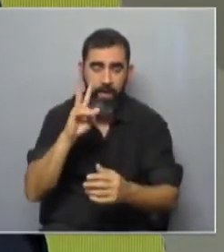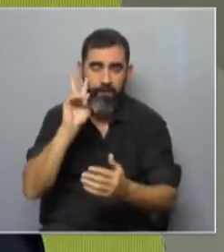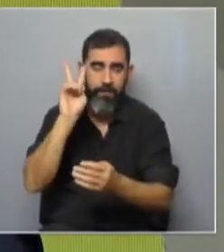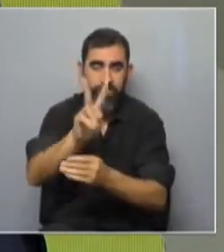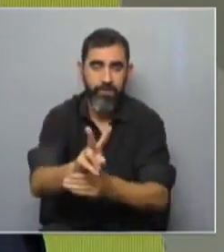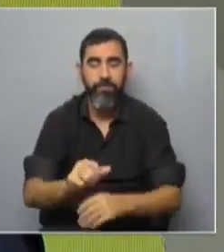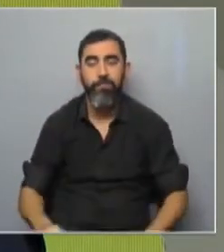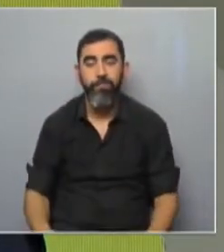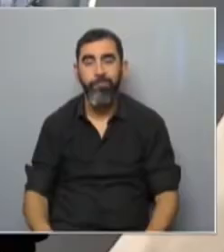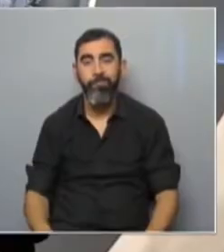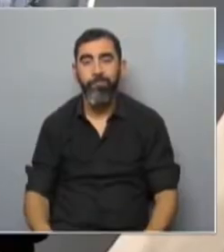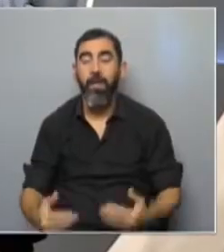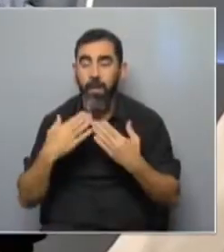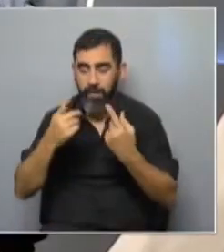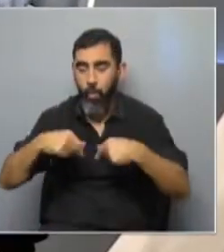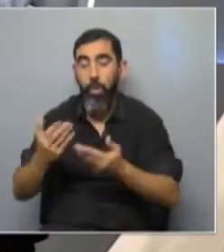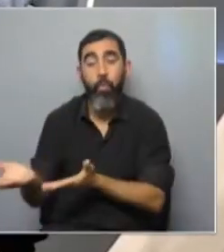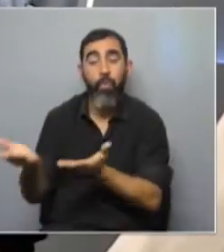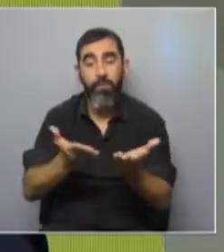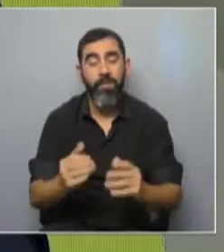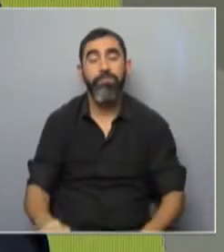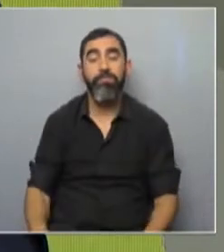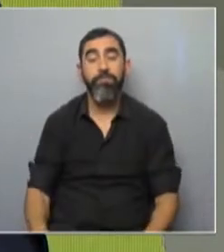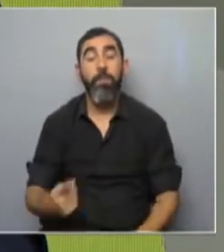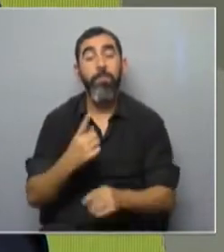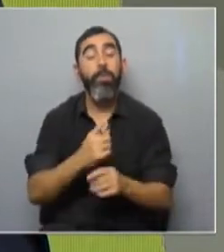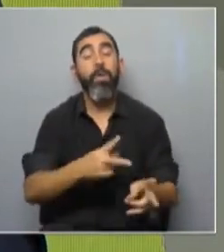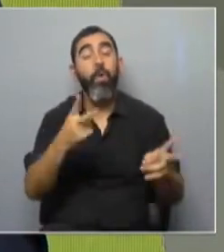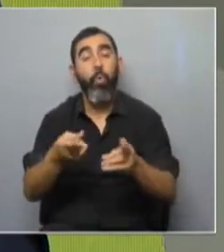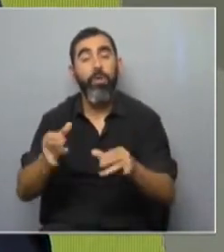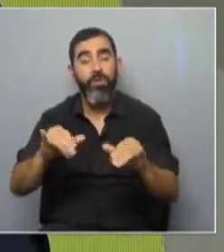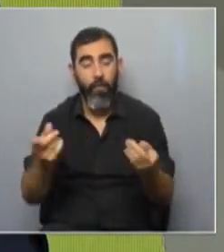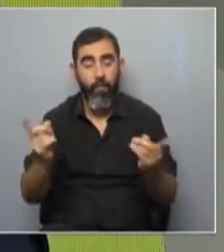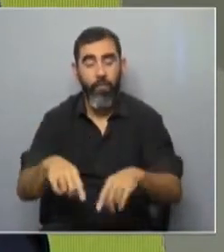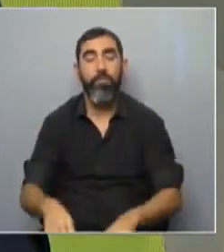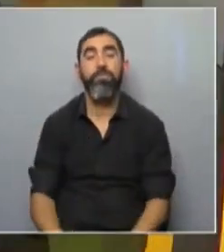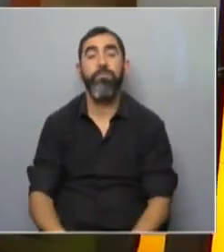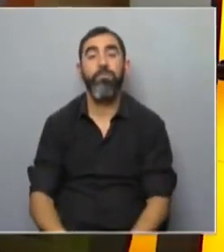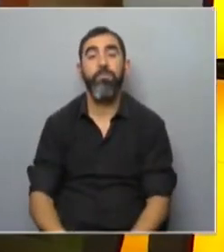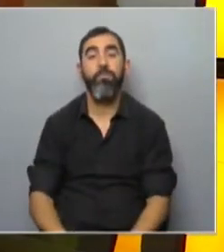Así que bueno, gracias por venir. Gracias a vos. Hasta la próxima. Primera pausa en Sobre Ciencia, ya volvemos.